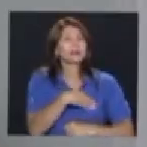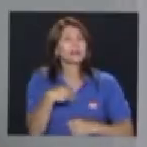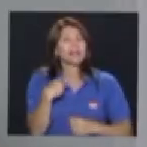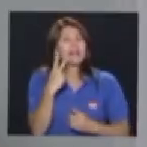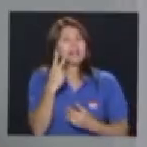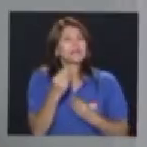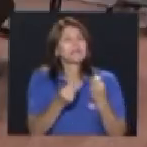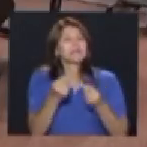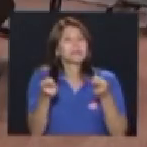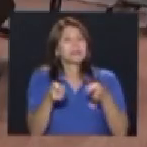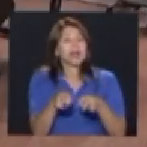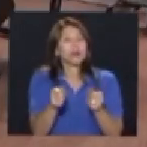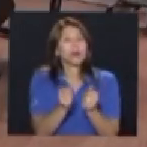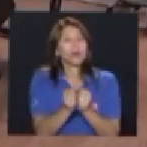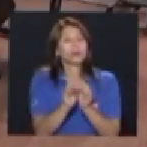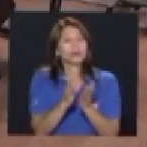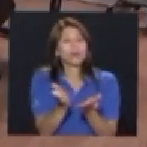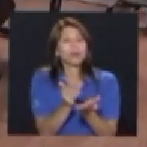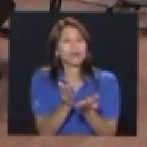Mira,